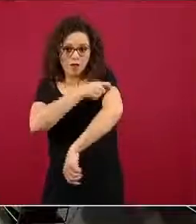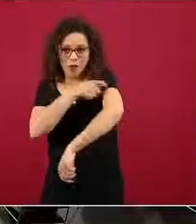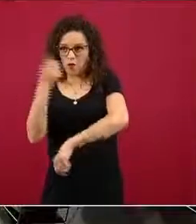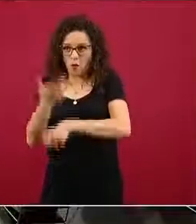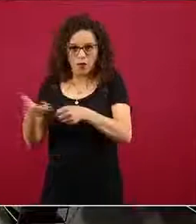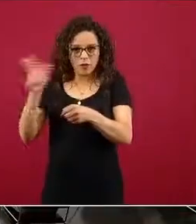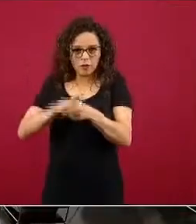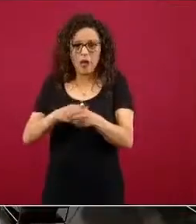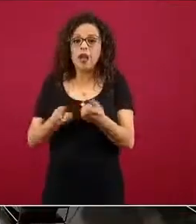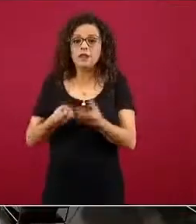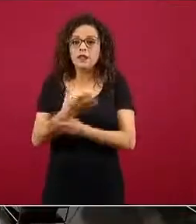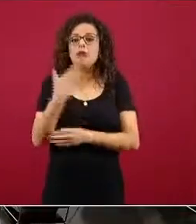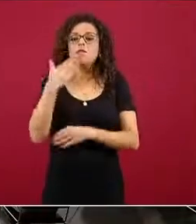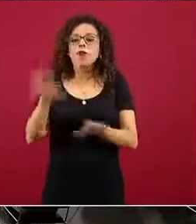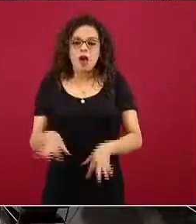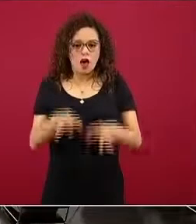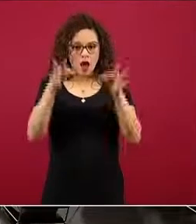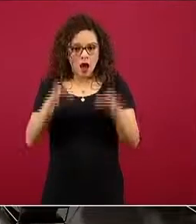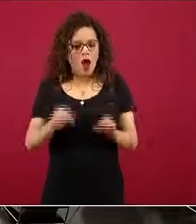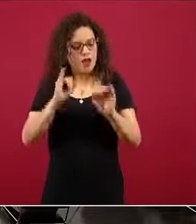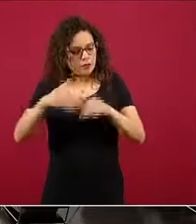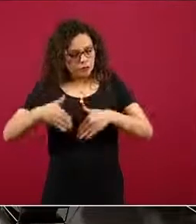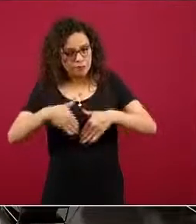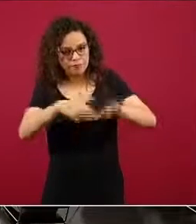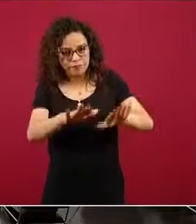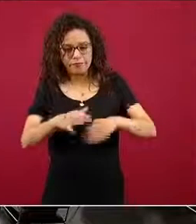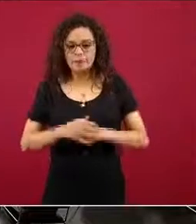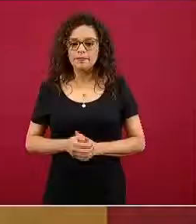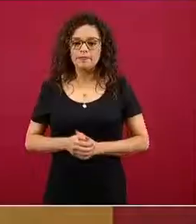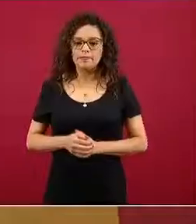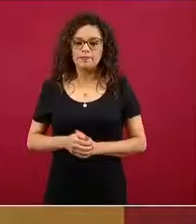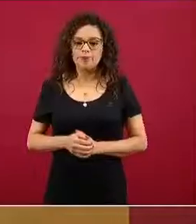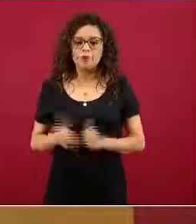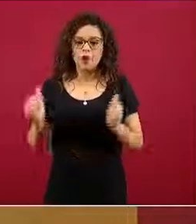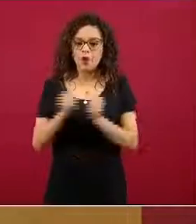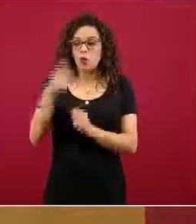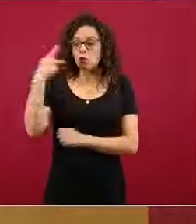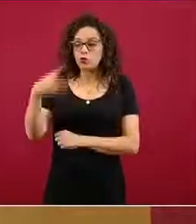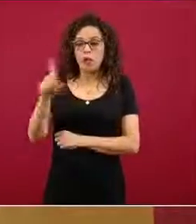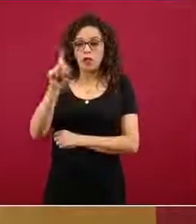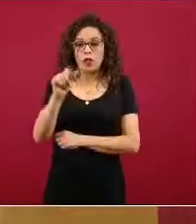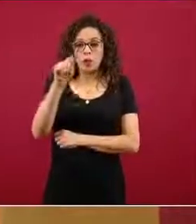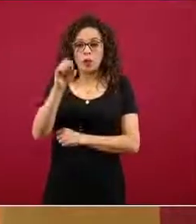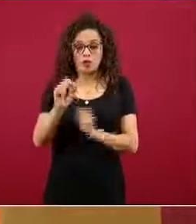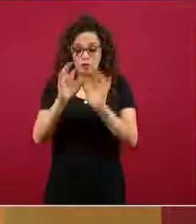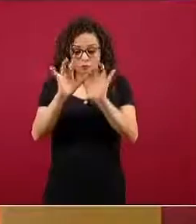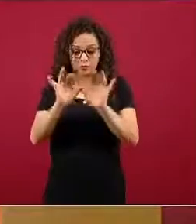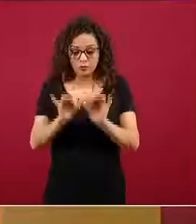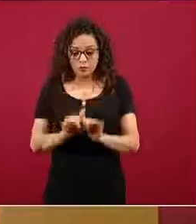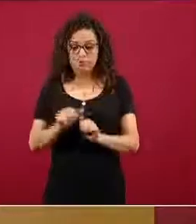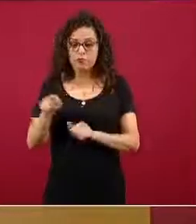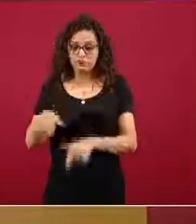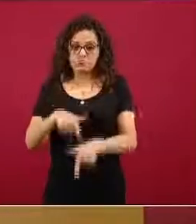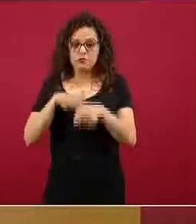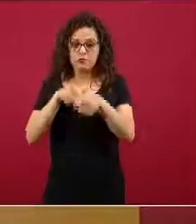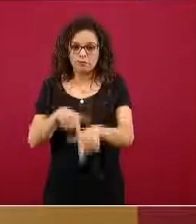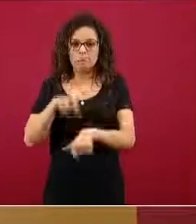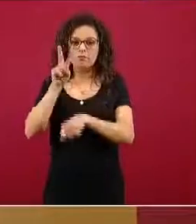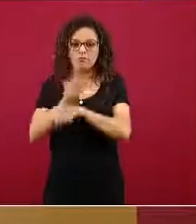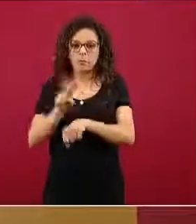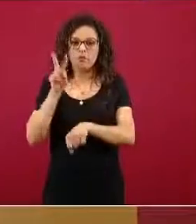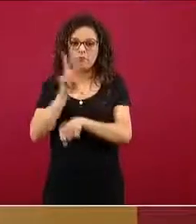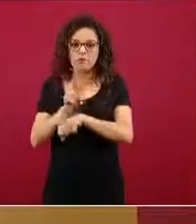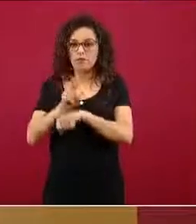Salen de ahí y permanecen, desde luego, a partir de los datos que han dejado registrados, en vigilancia durante varios